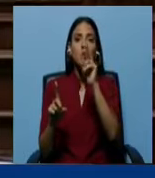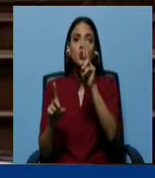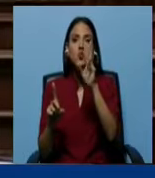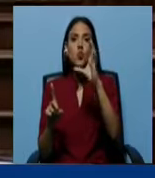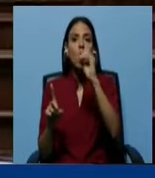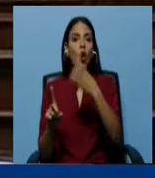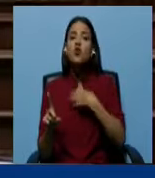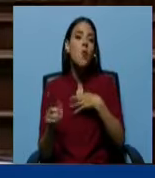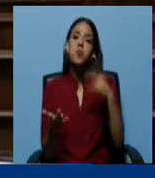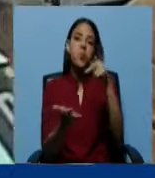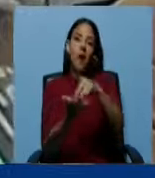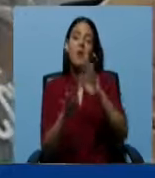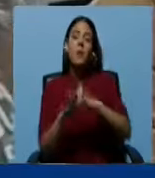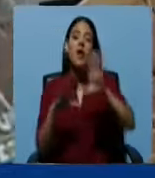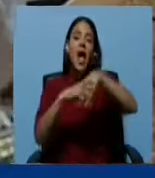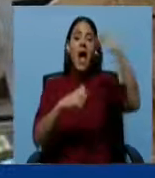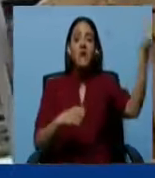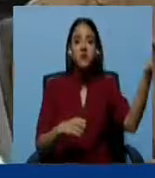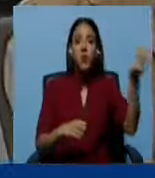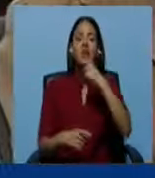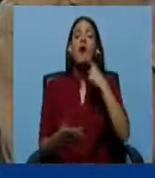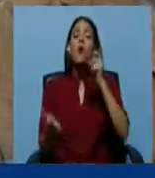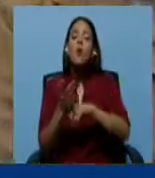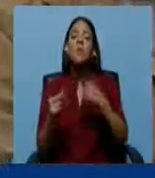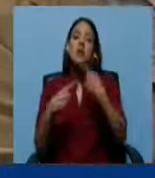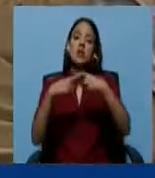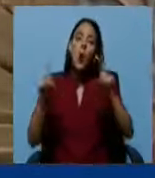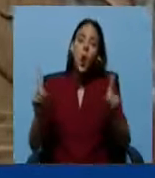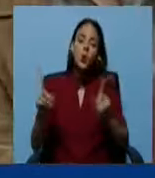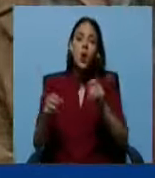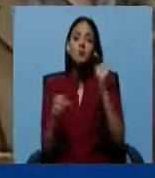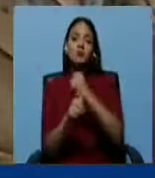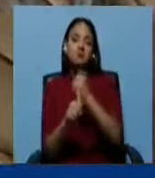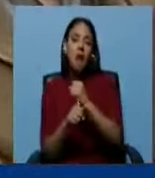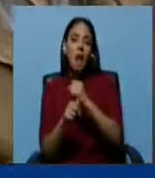que están cumpliendo